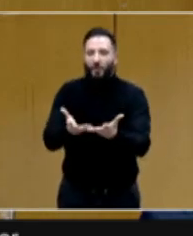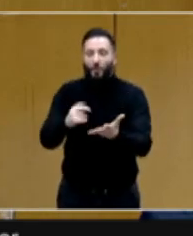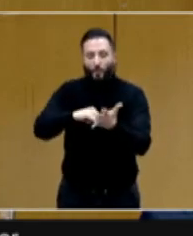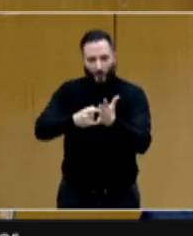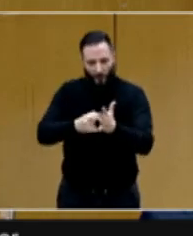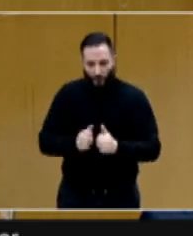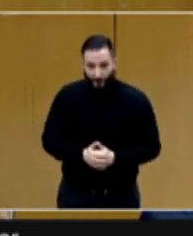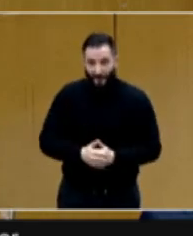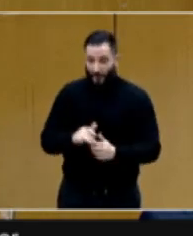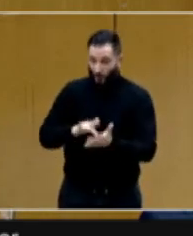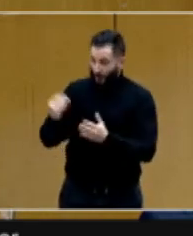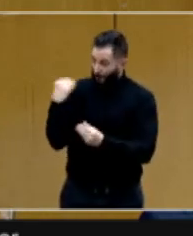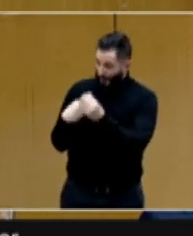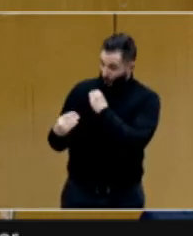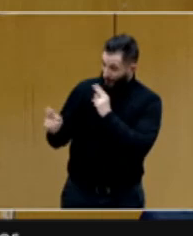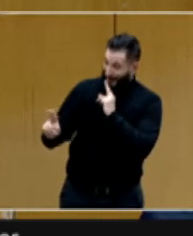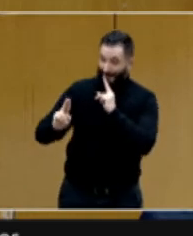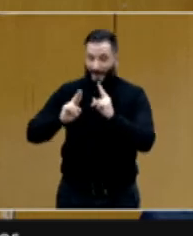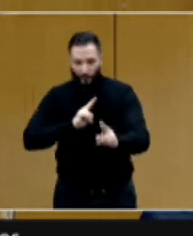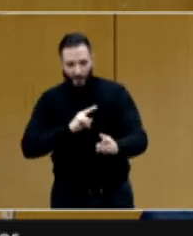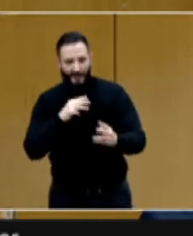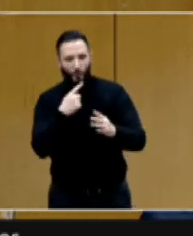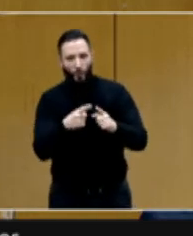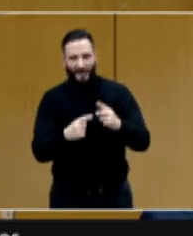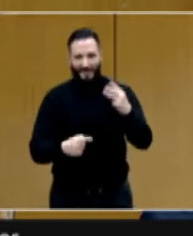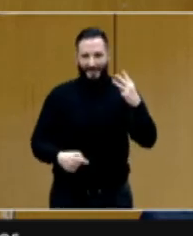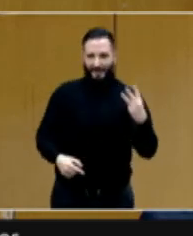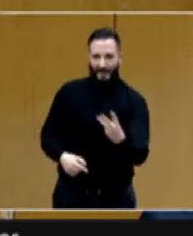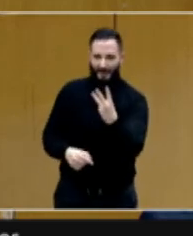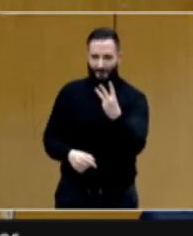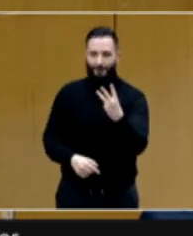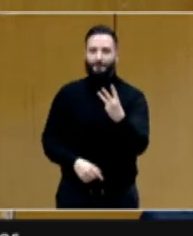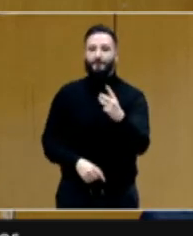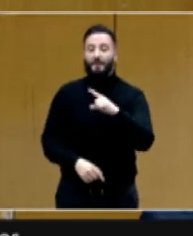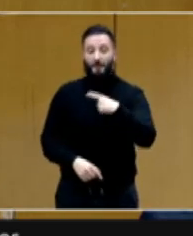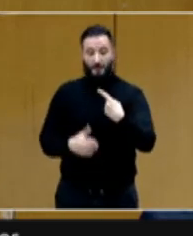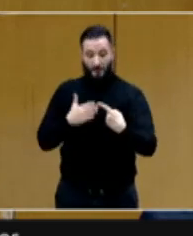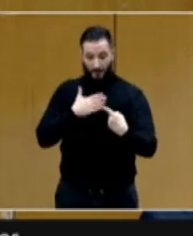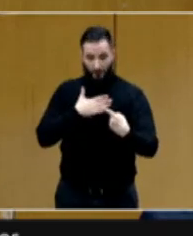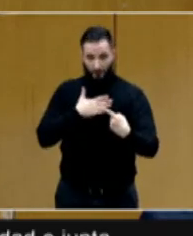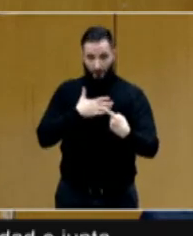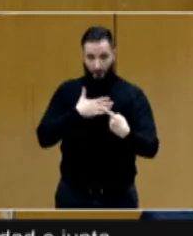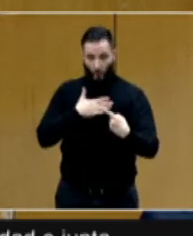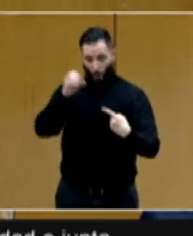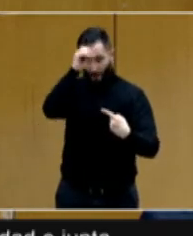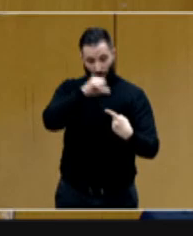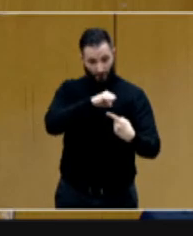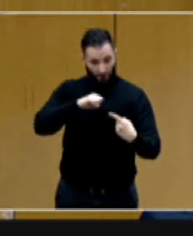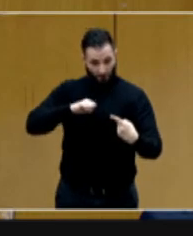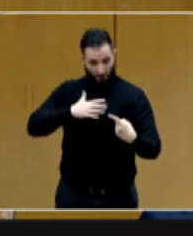contestación a las preguntas que me ha hecho le diré tres cosas a mi juicio es una equivocación del código que